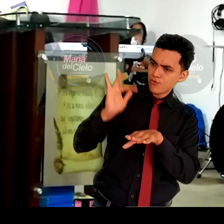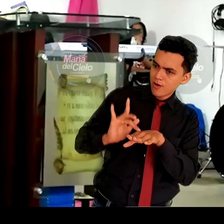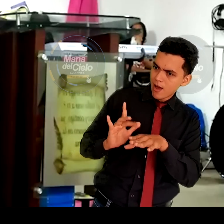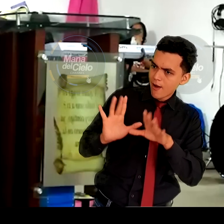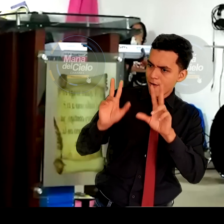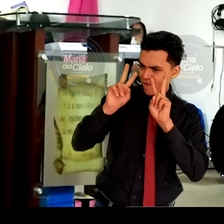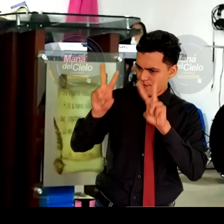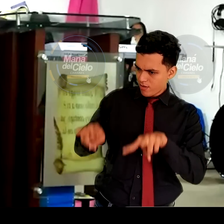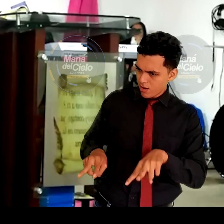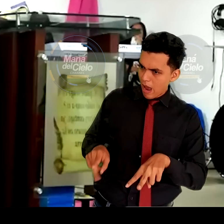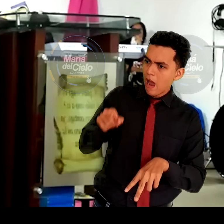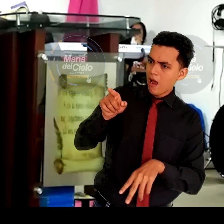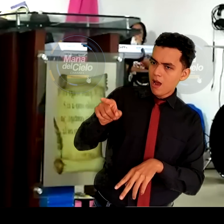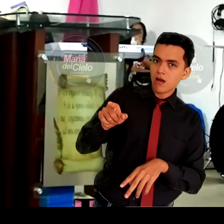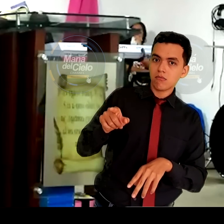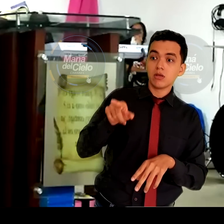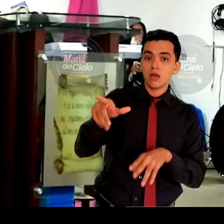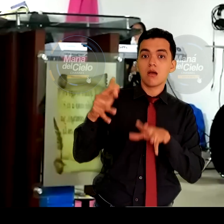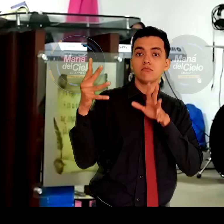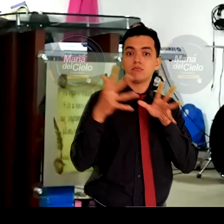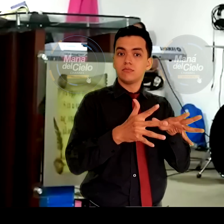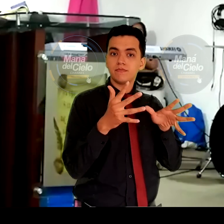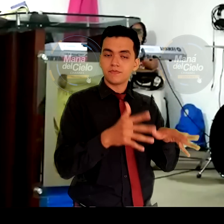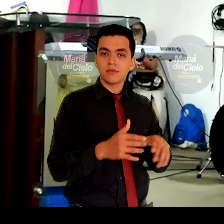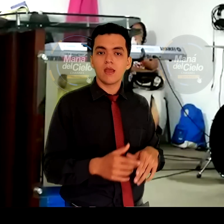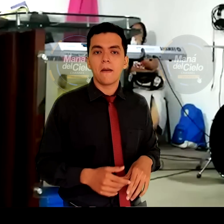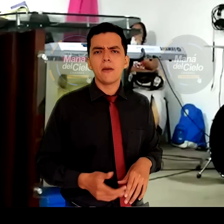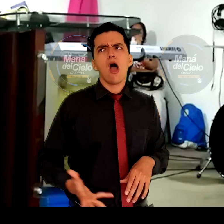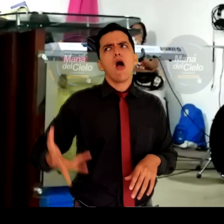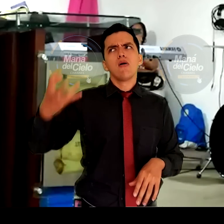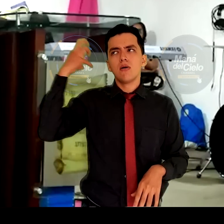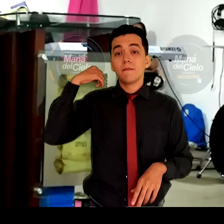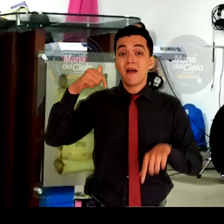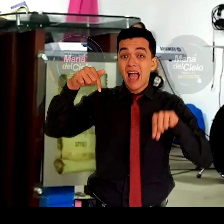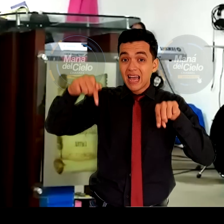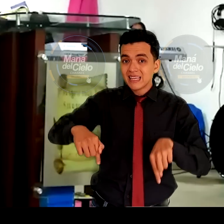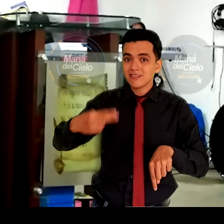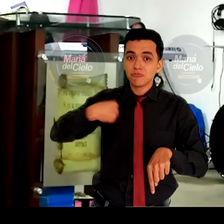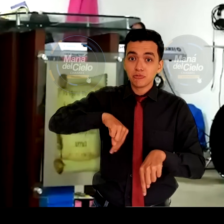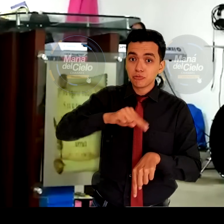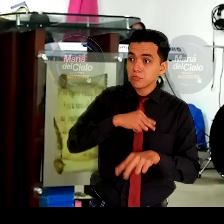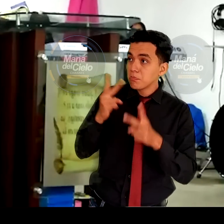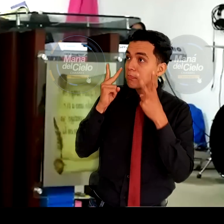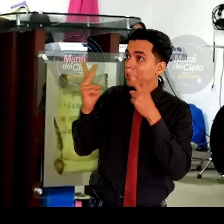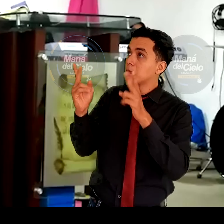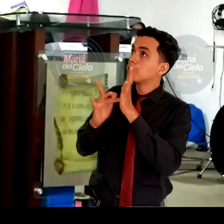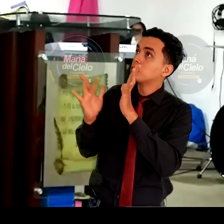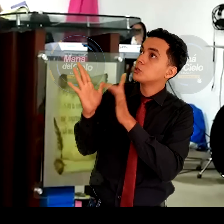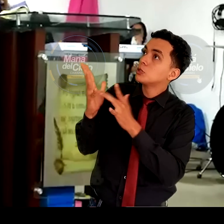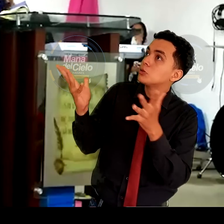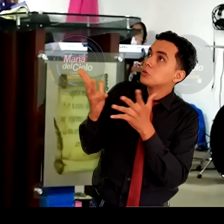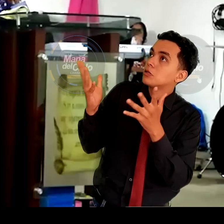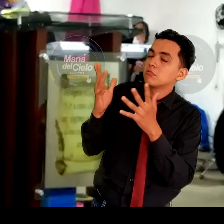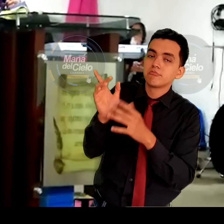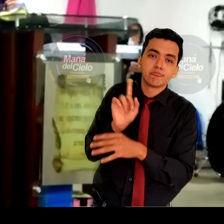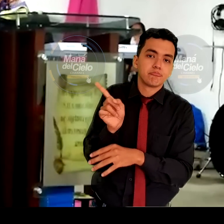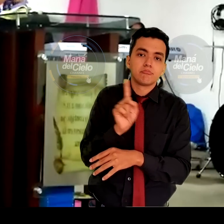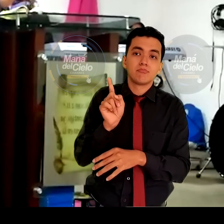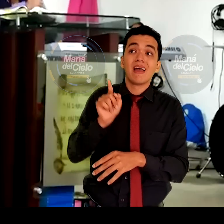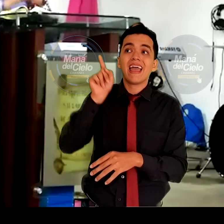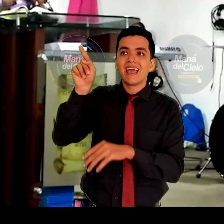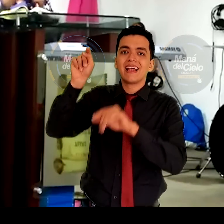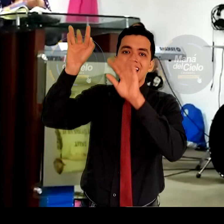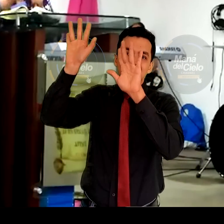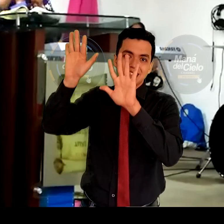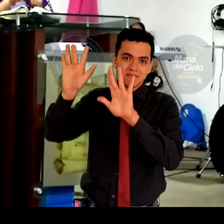podemos orar en la carne, porque Dios no es carne, Él es espíritu. Él tuvo su manifestación en carne en un tiempo, pero ahora Él es espíritu. Y